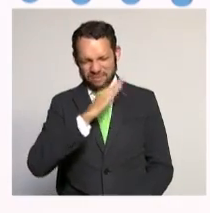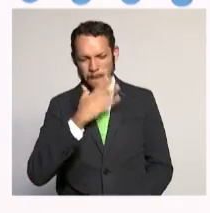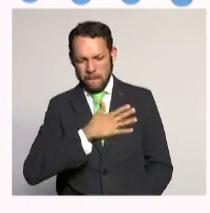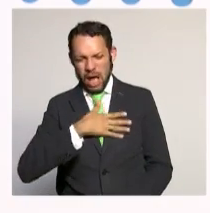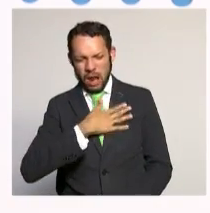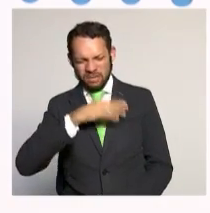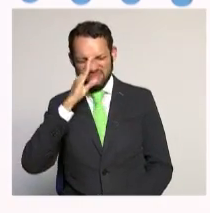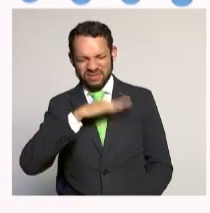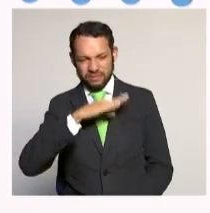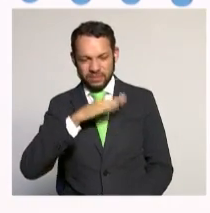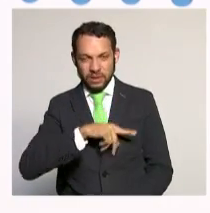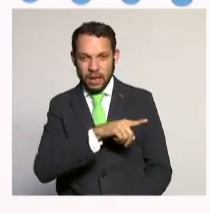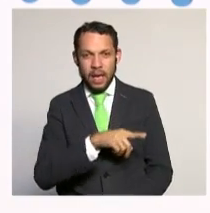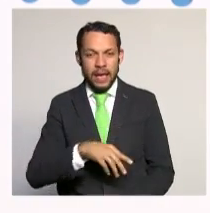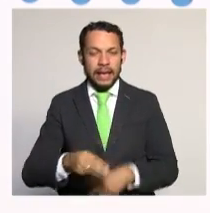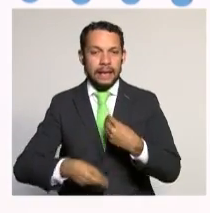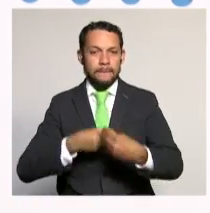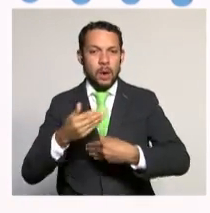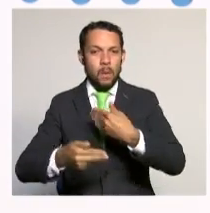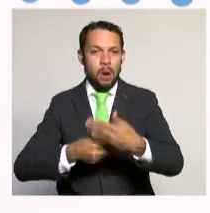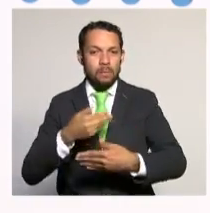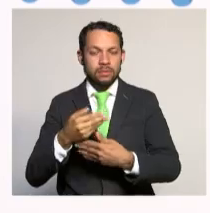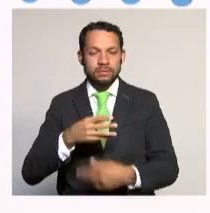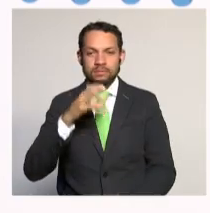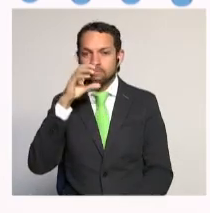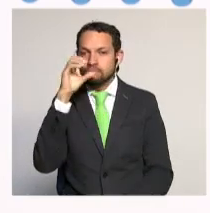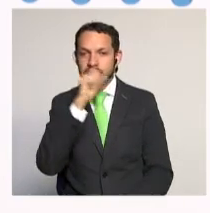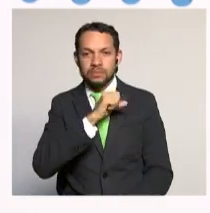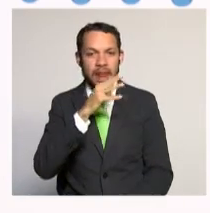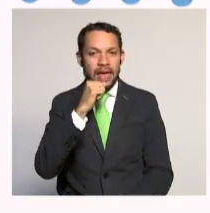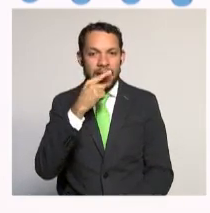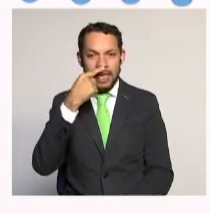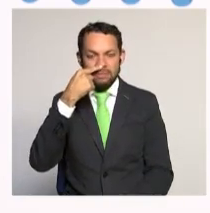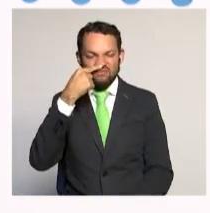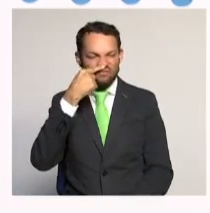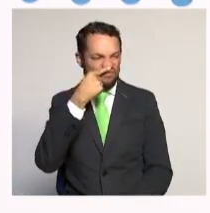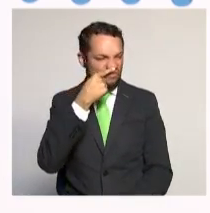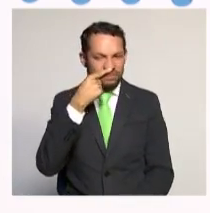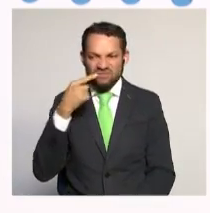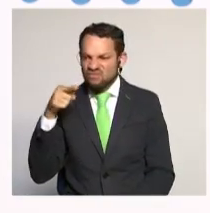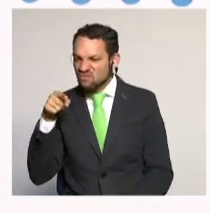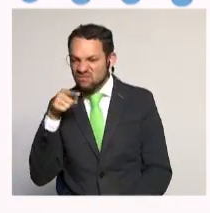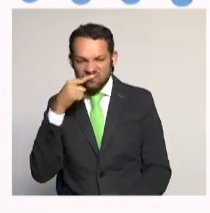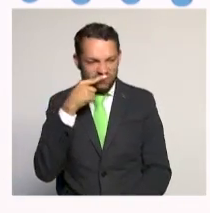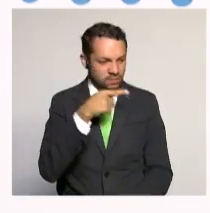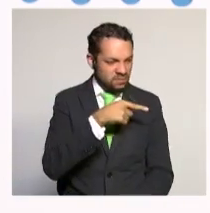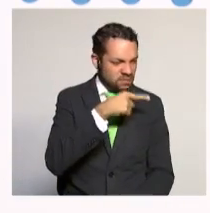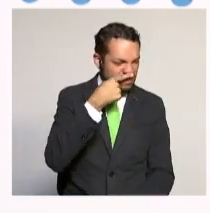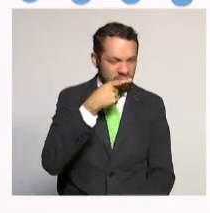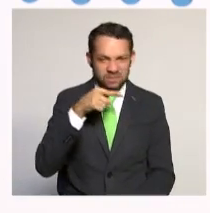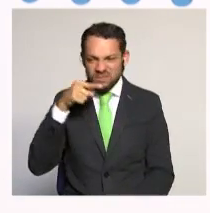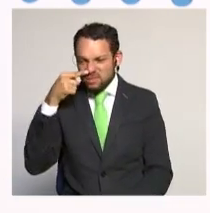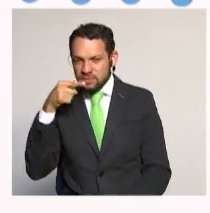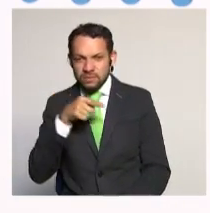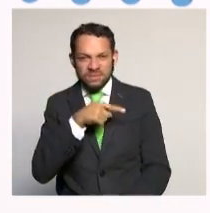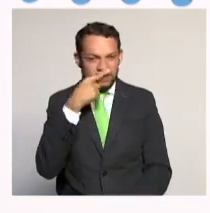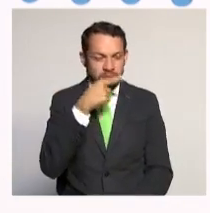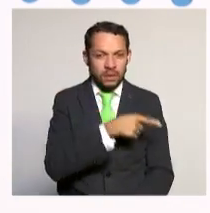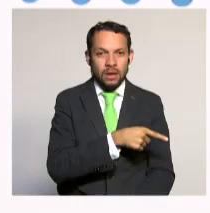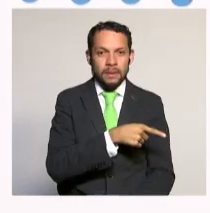la capacidad de poder detectar los olores, entonces se